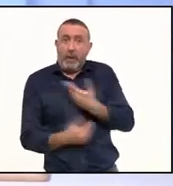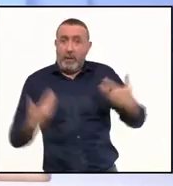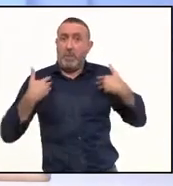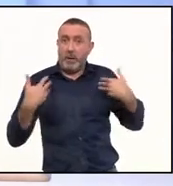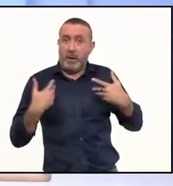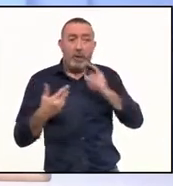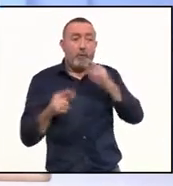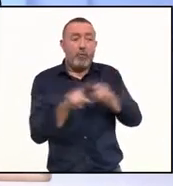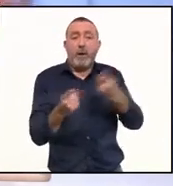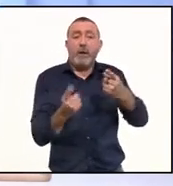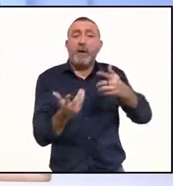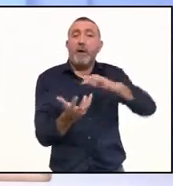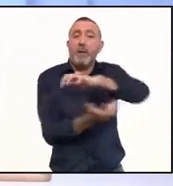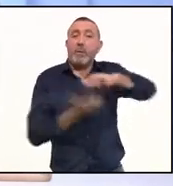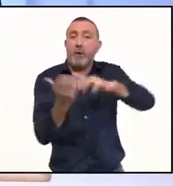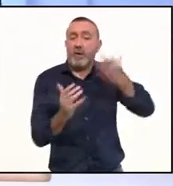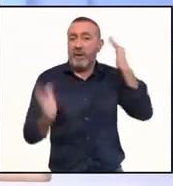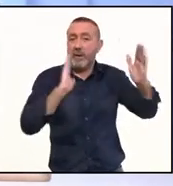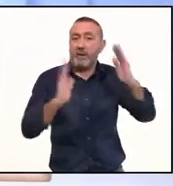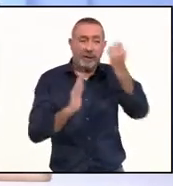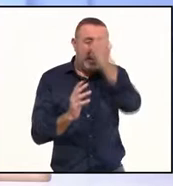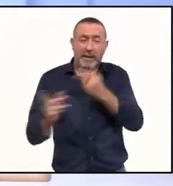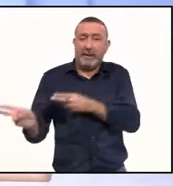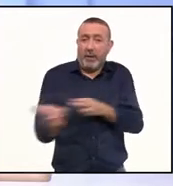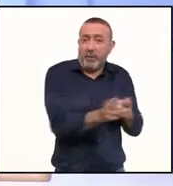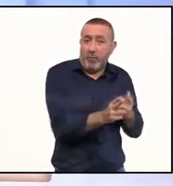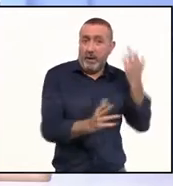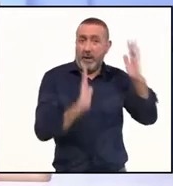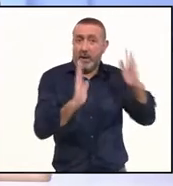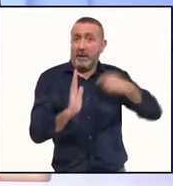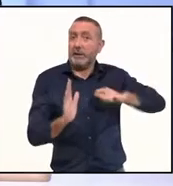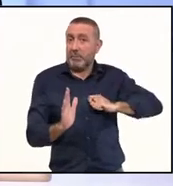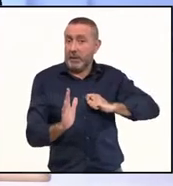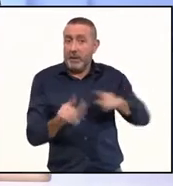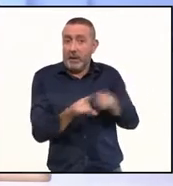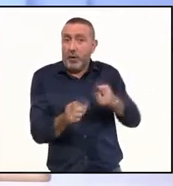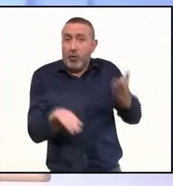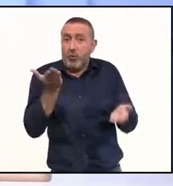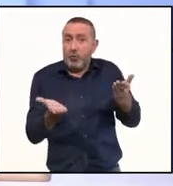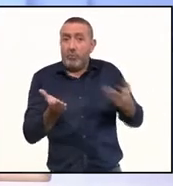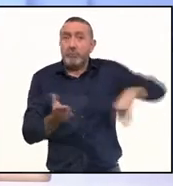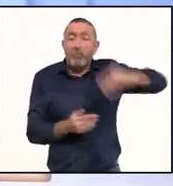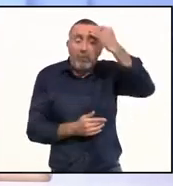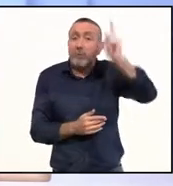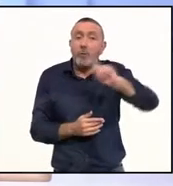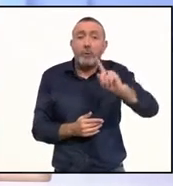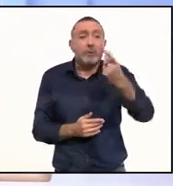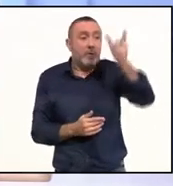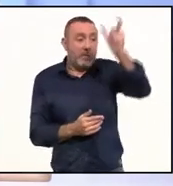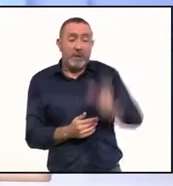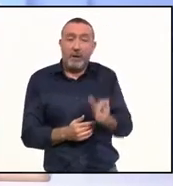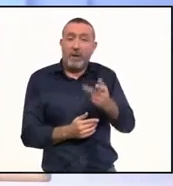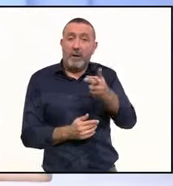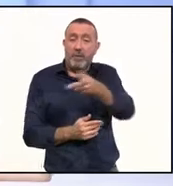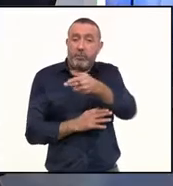terrorista en su momento cuando en españa había terrorismo no hay nadie se le ocurría pensar que un señor que había sido